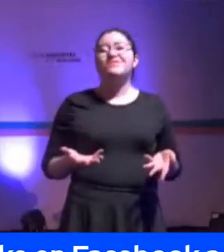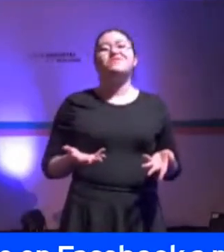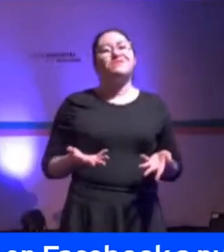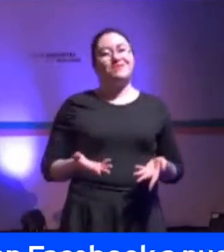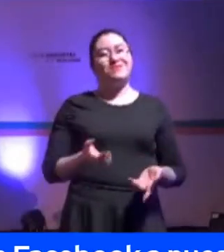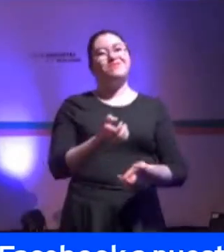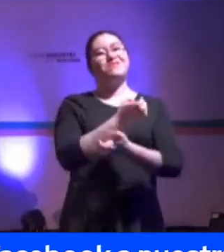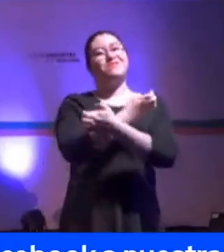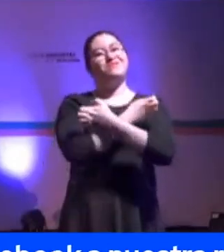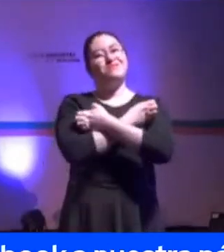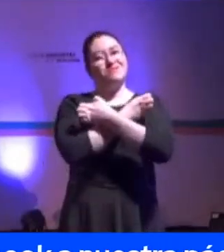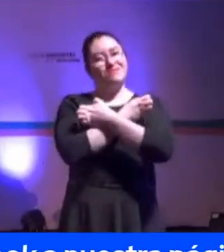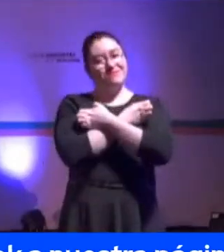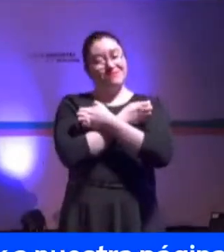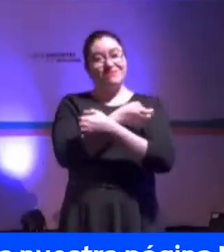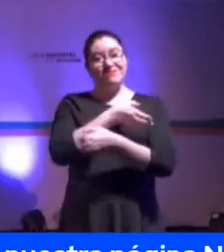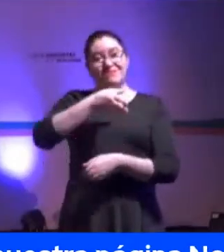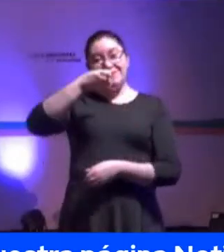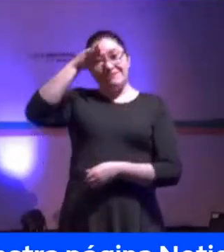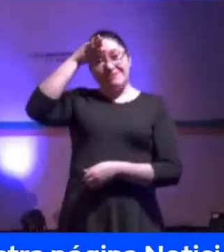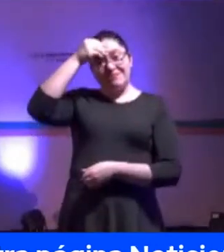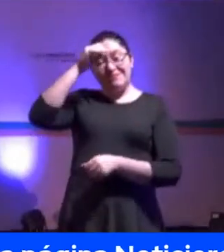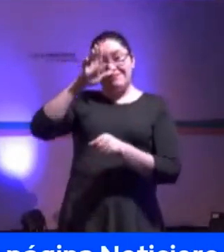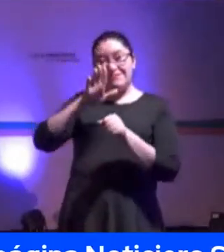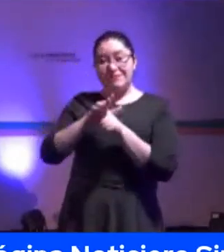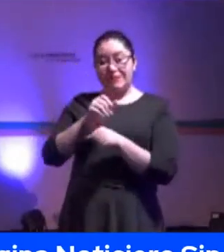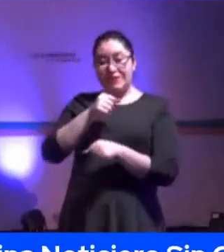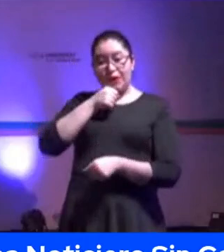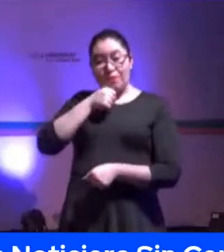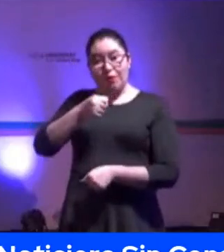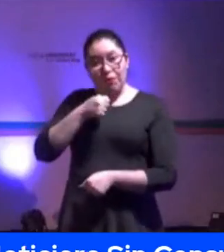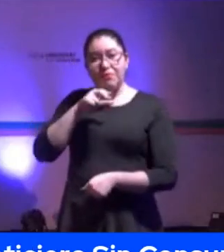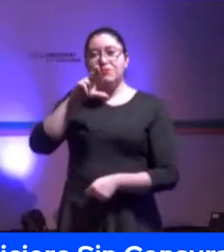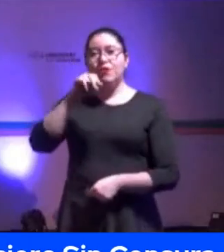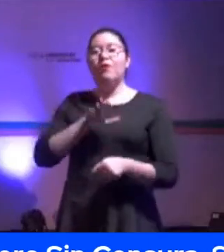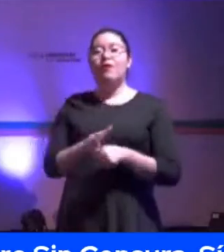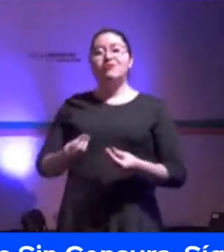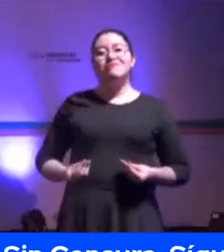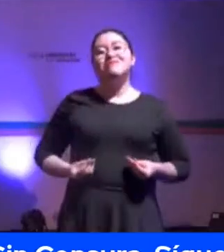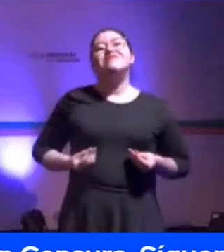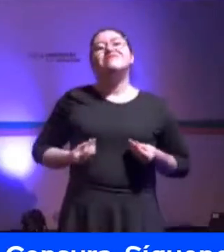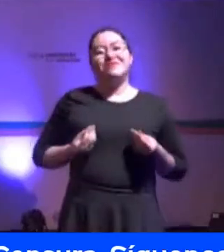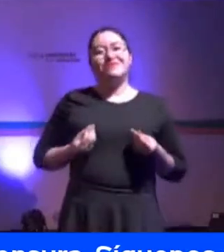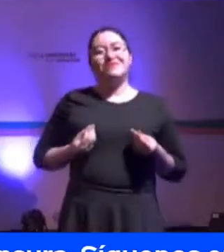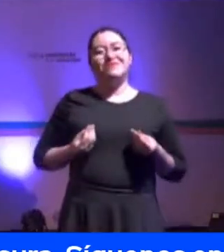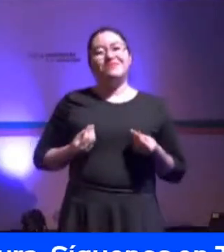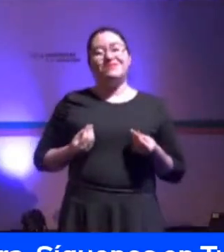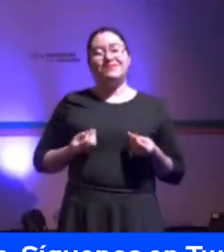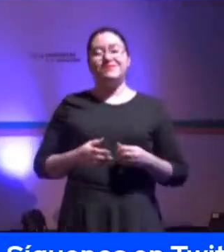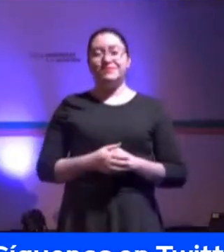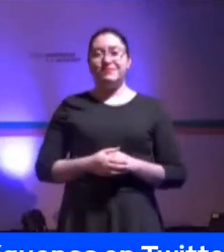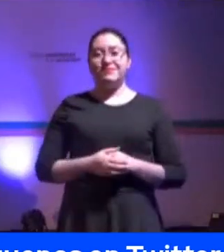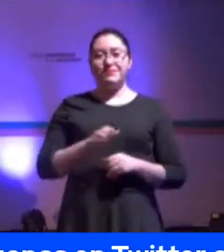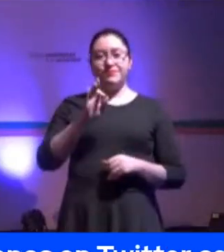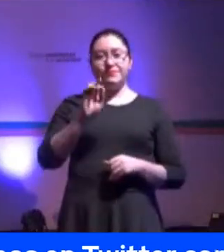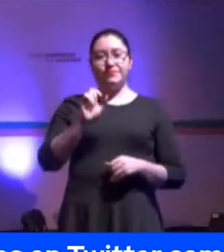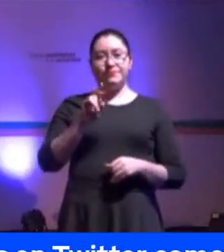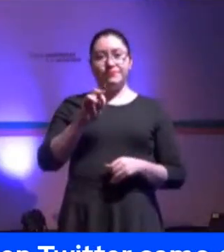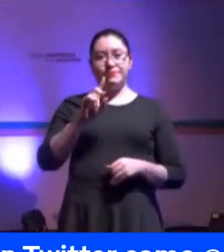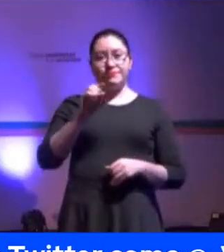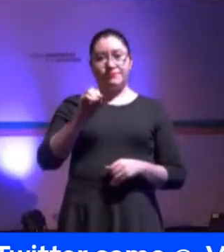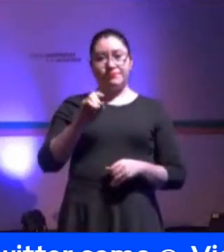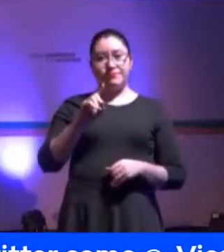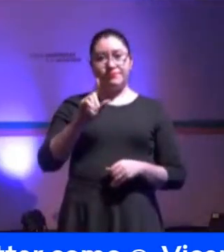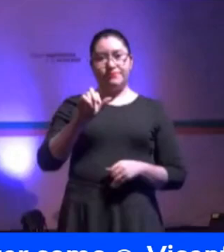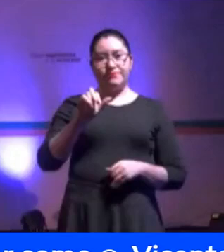educándose en los principios no del periodismo, sino de la vida. Quiero citar a Fernando Rivera Calderón, al cual envío un